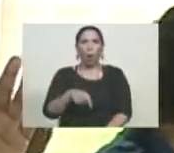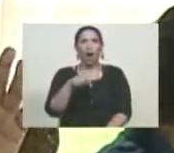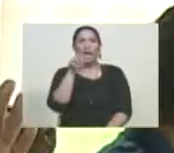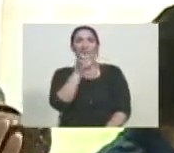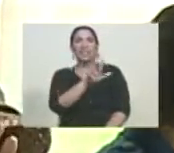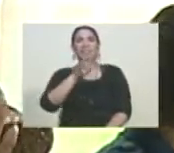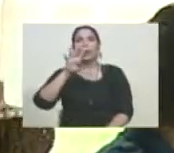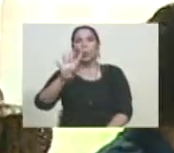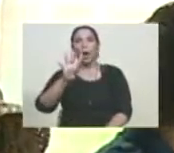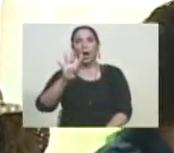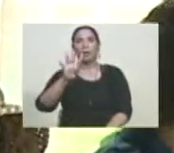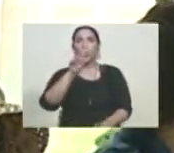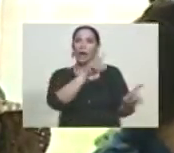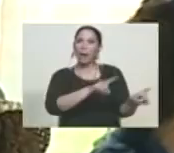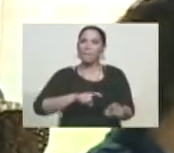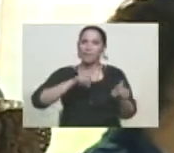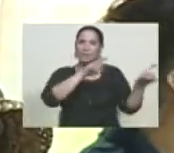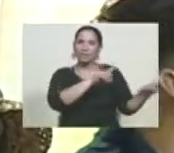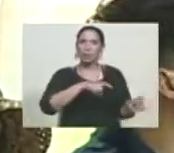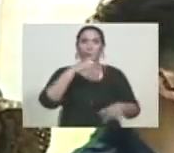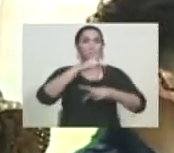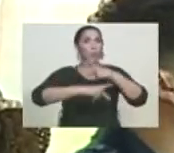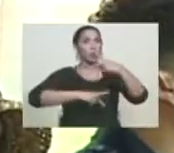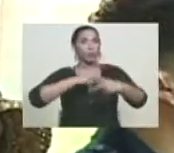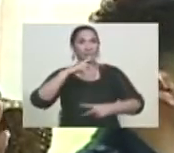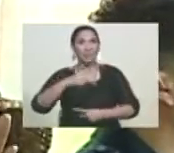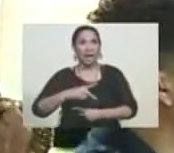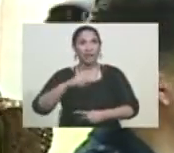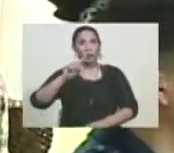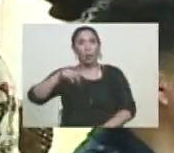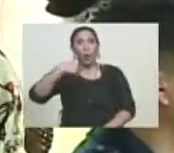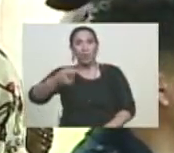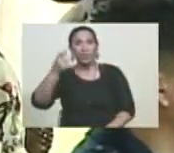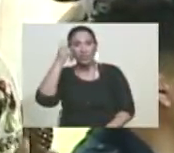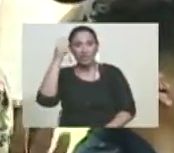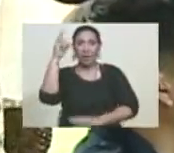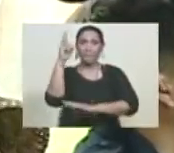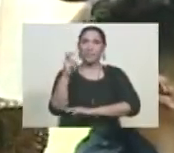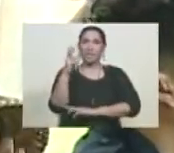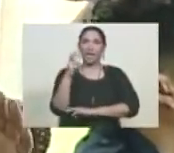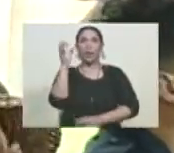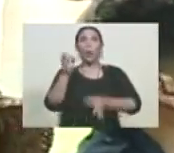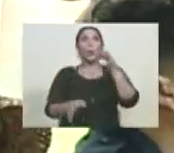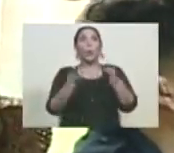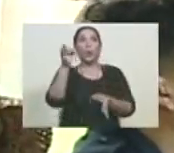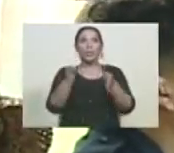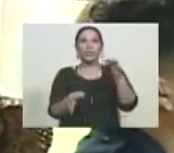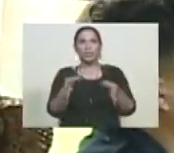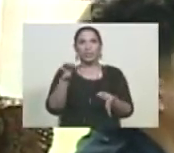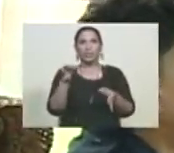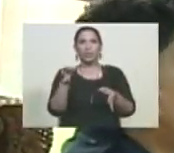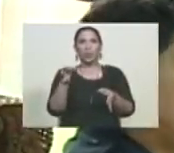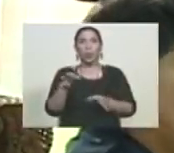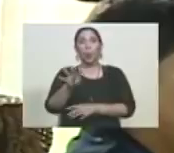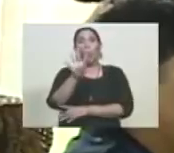34 campesinos procesados que para el día de mañana viernes tienen juicio, y entre esas tengo